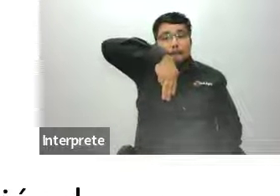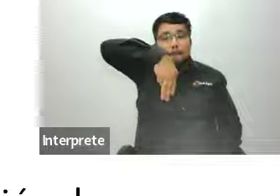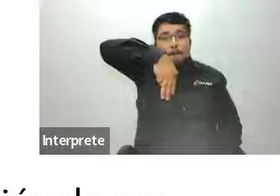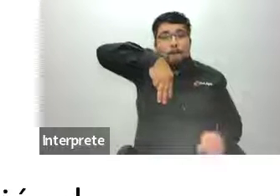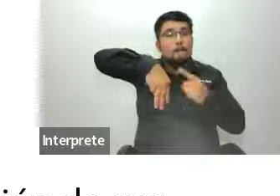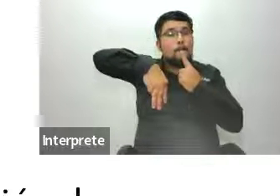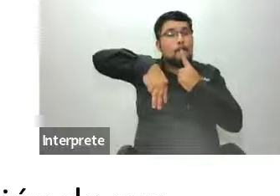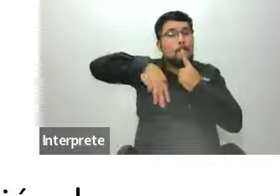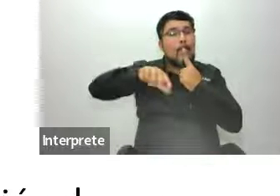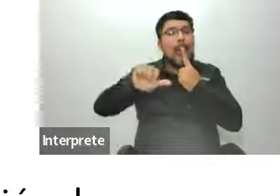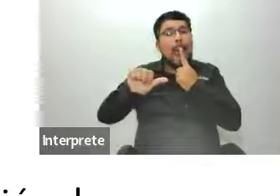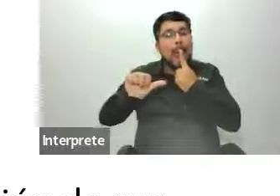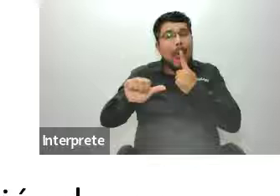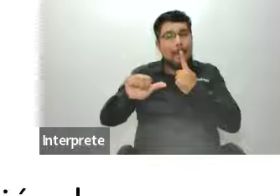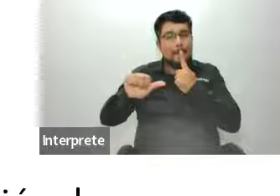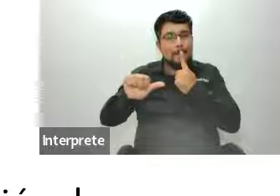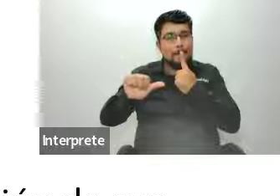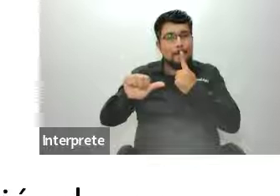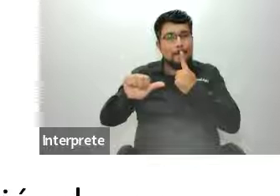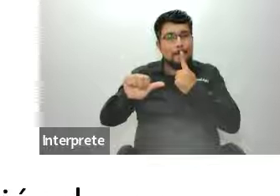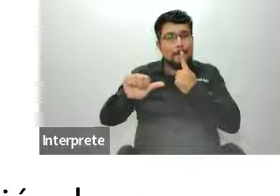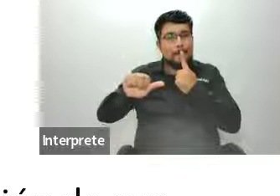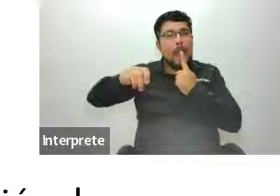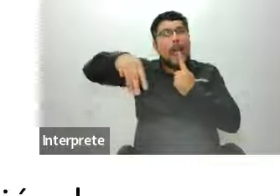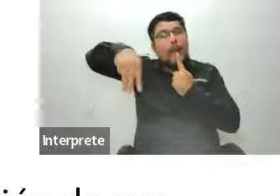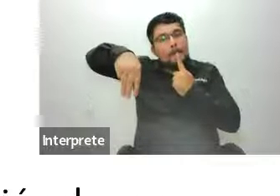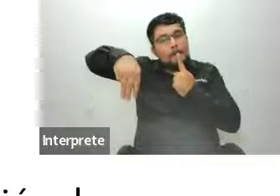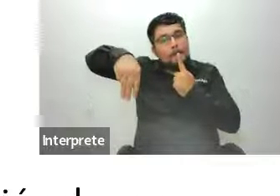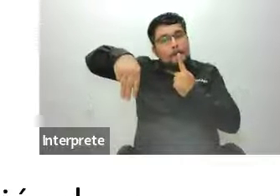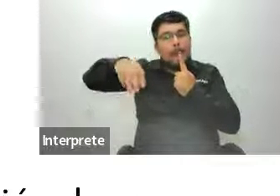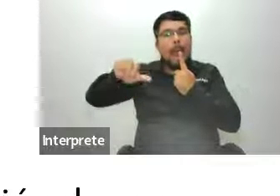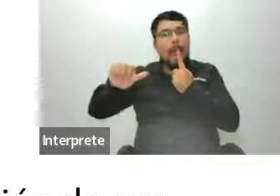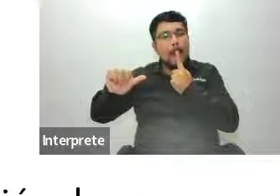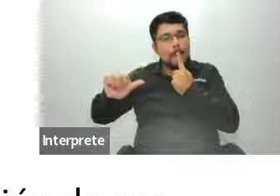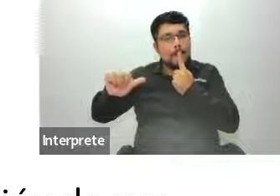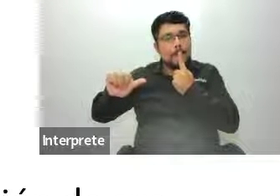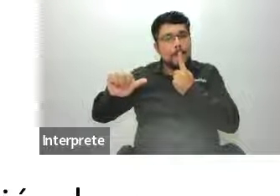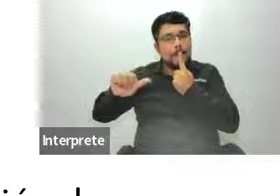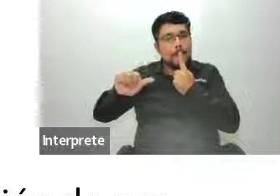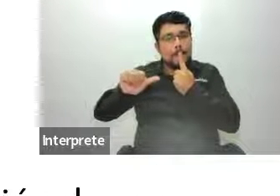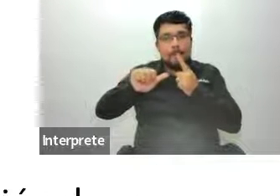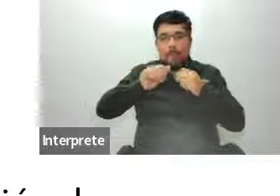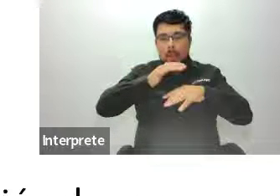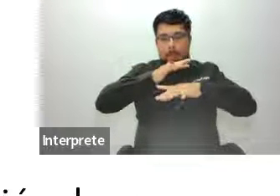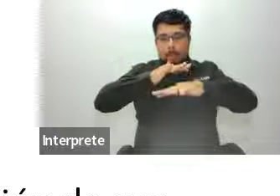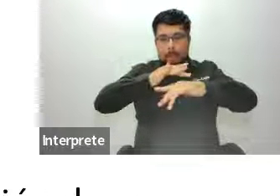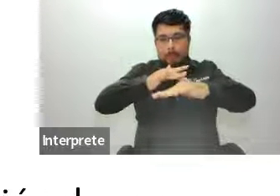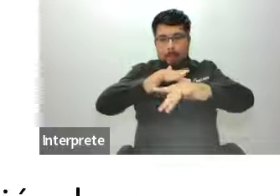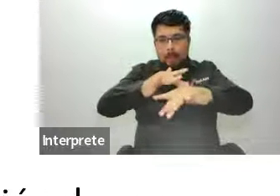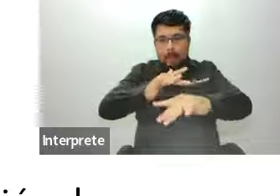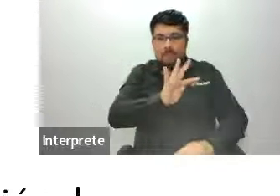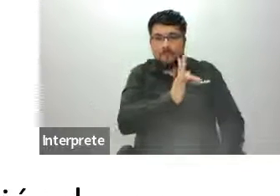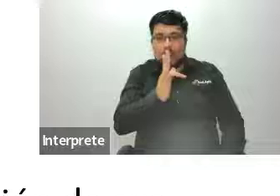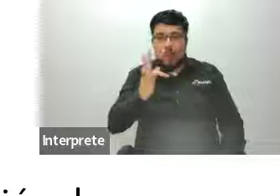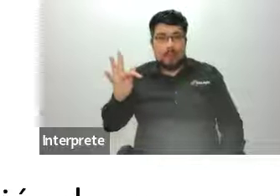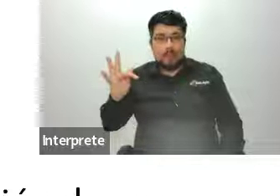a, ¿cierto? Con una frecuencia de una forma distinta que va a ir una al lado de la otra, ¿no?